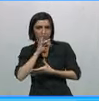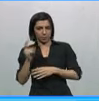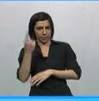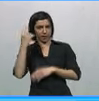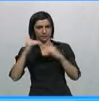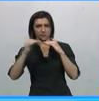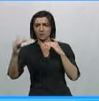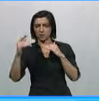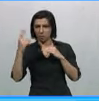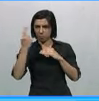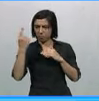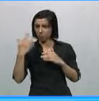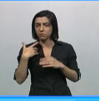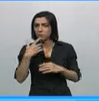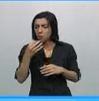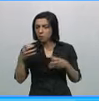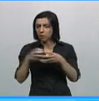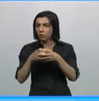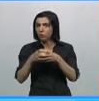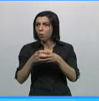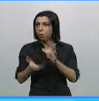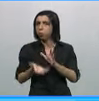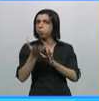muy sobresaliente. Y bueno,